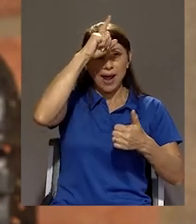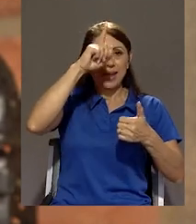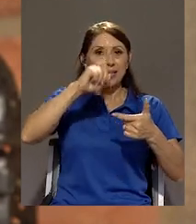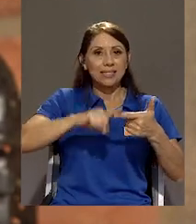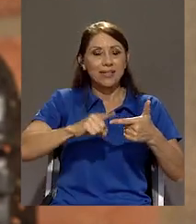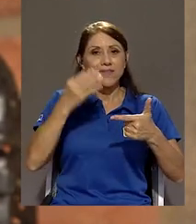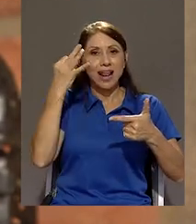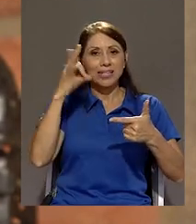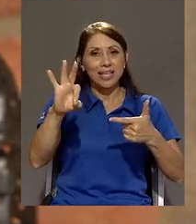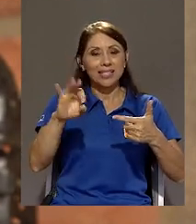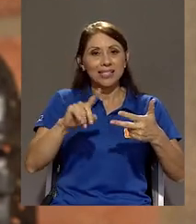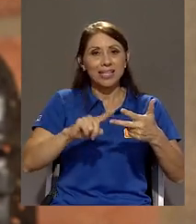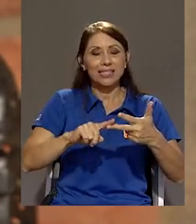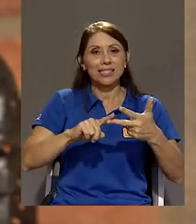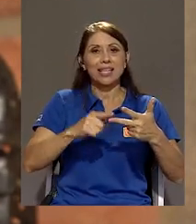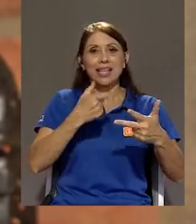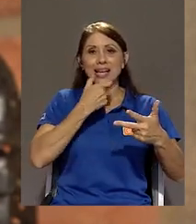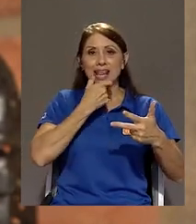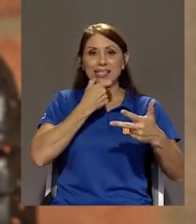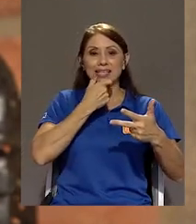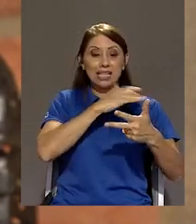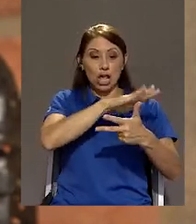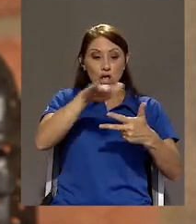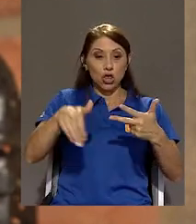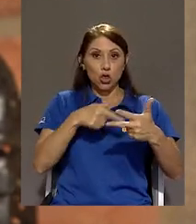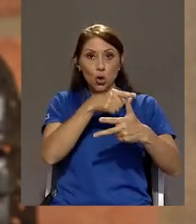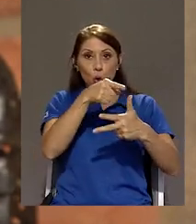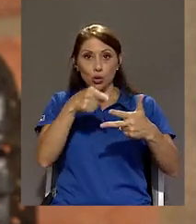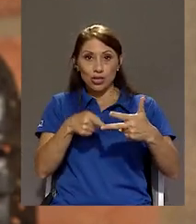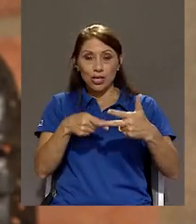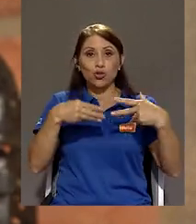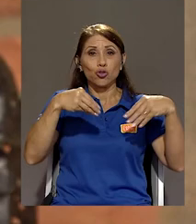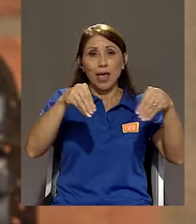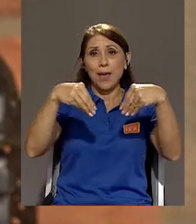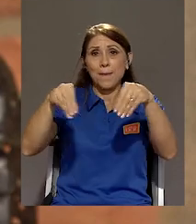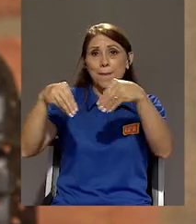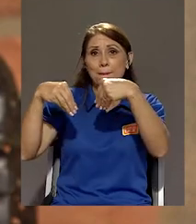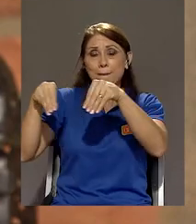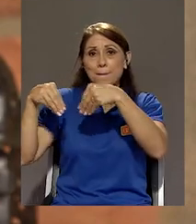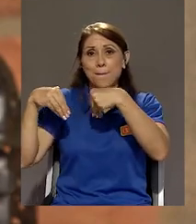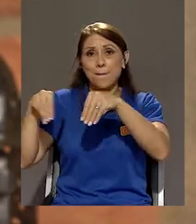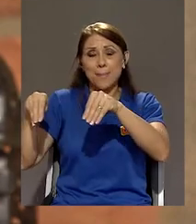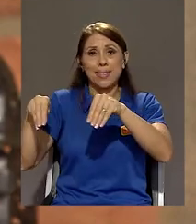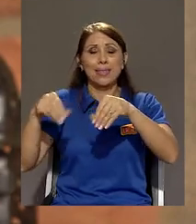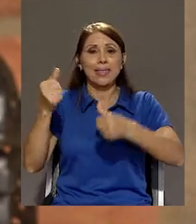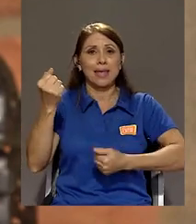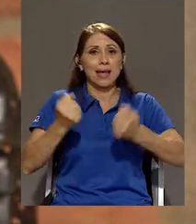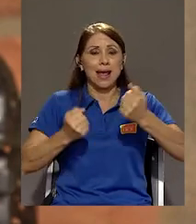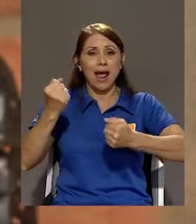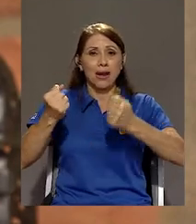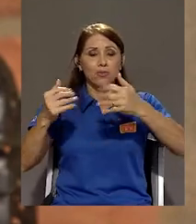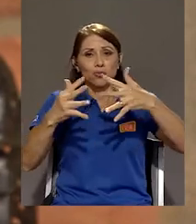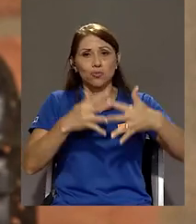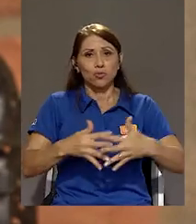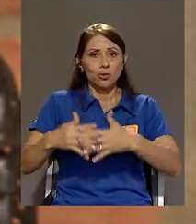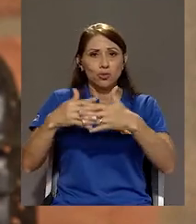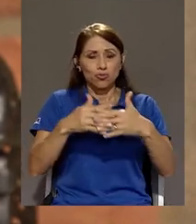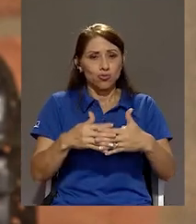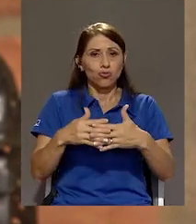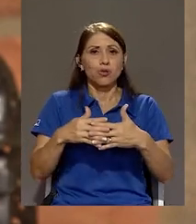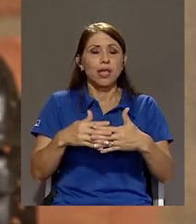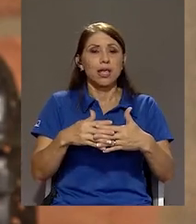franceses, los ingleses, todos exportan una cantidad importantísima de vehículos al mercado norteamericano